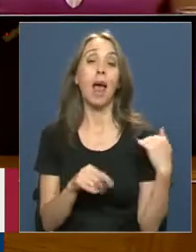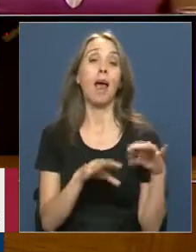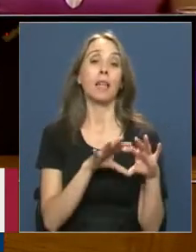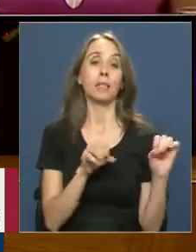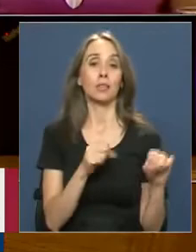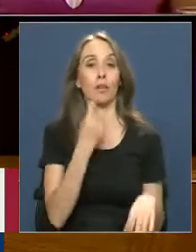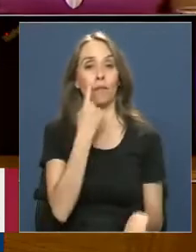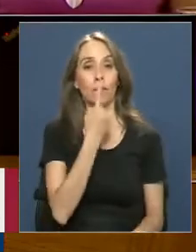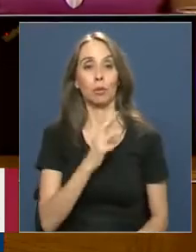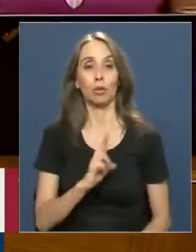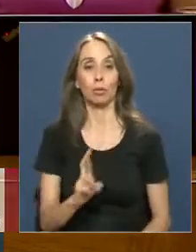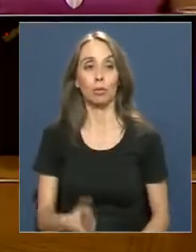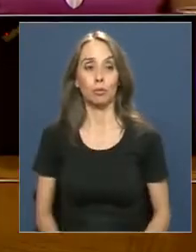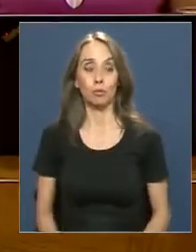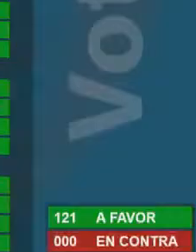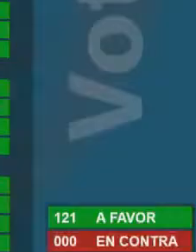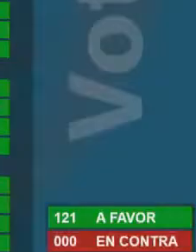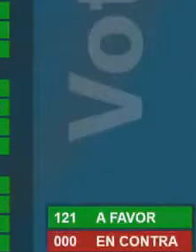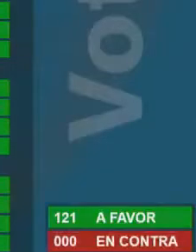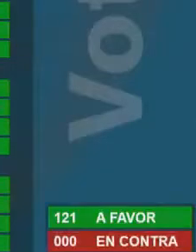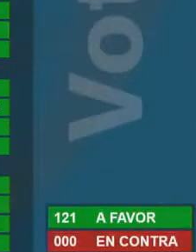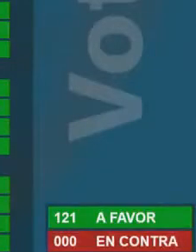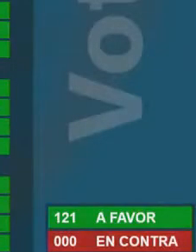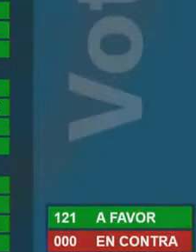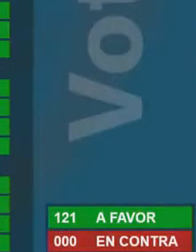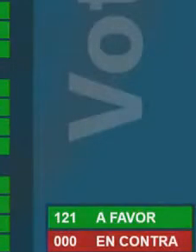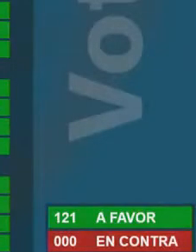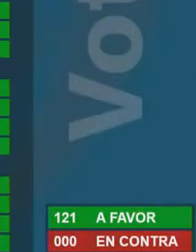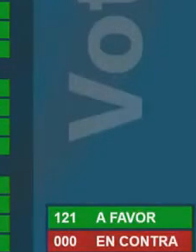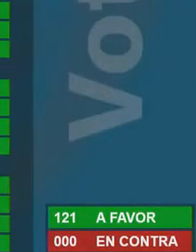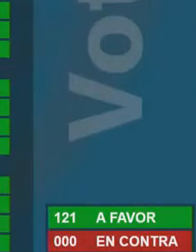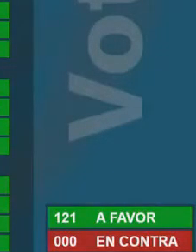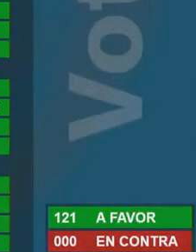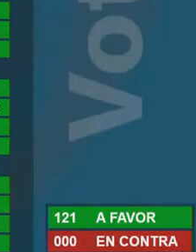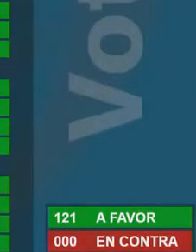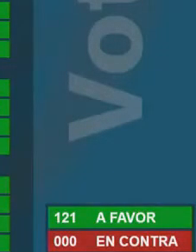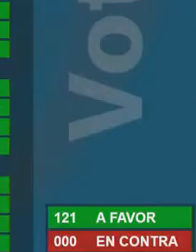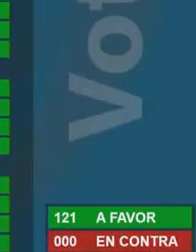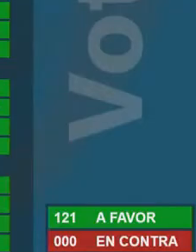Resultado de la votación. Por la afirmativa, 121 votos.